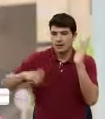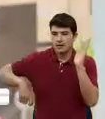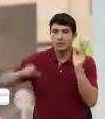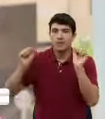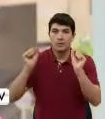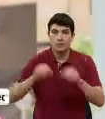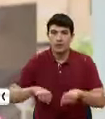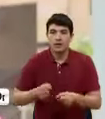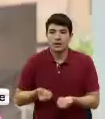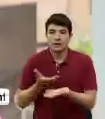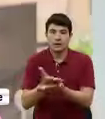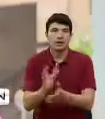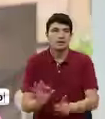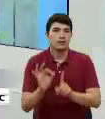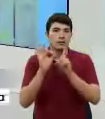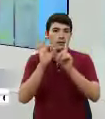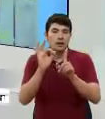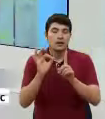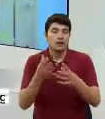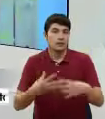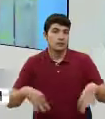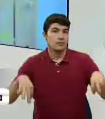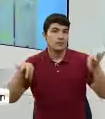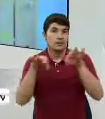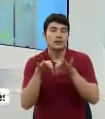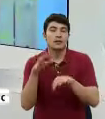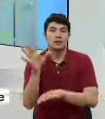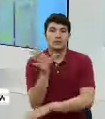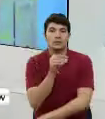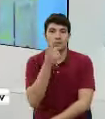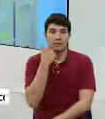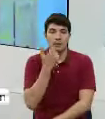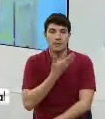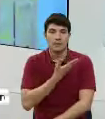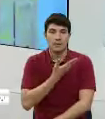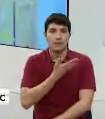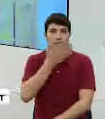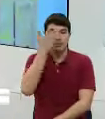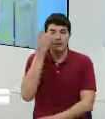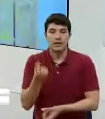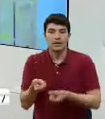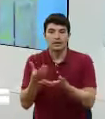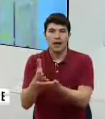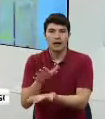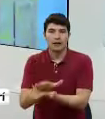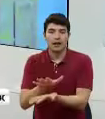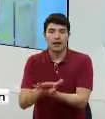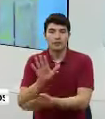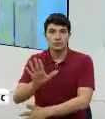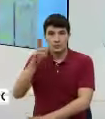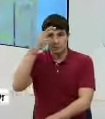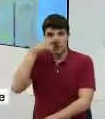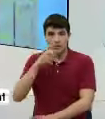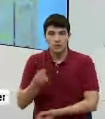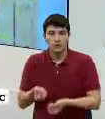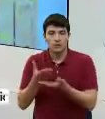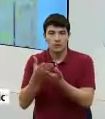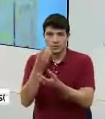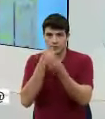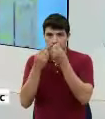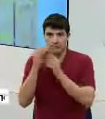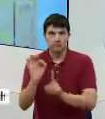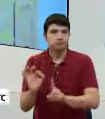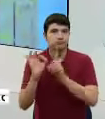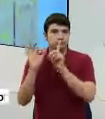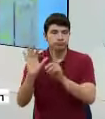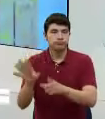PAE Santander que garantiza y es muy importante para los padres de familia porque les da una tranquilidad de que sus hijos están recibiendo los alimentos